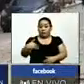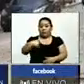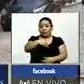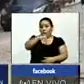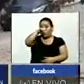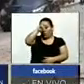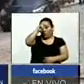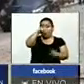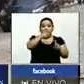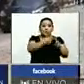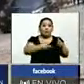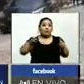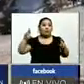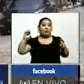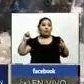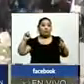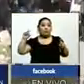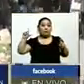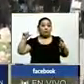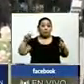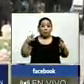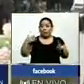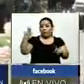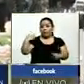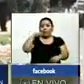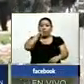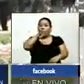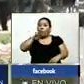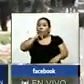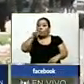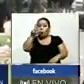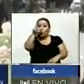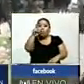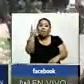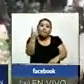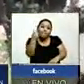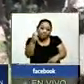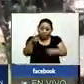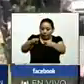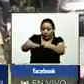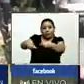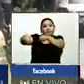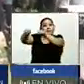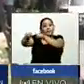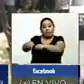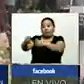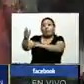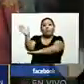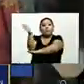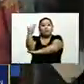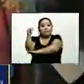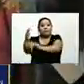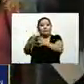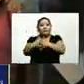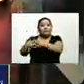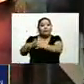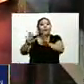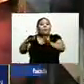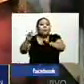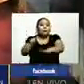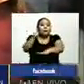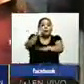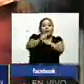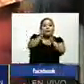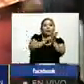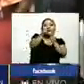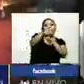Trabajo, Rolando Castro, informó el pasado 24 de julio que todavía no se ha firmado el convenio con la Embajada de Estados Unidos para implementar el